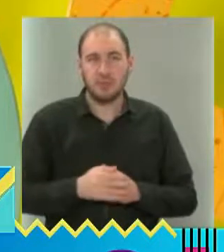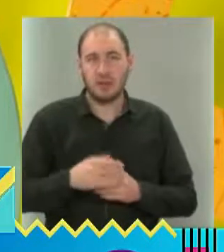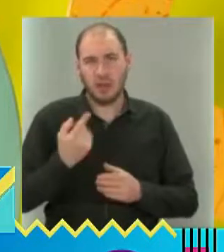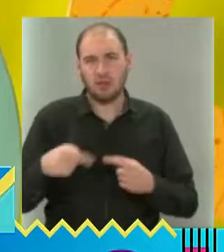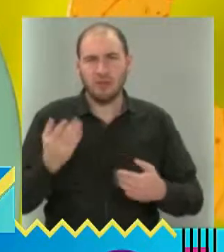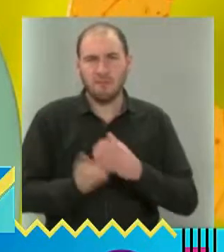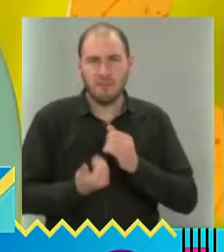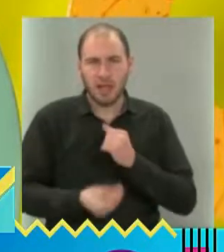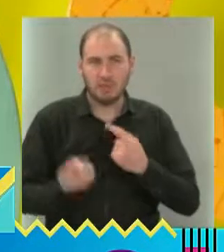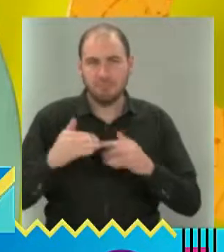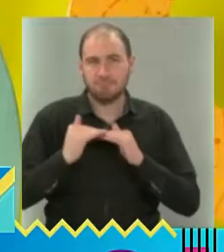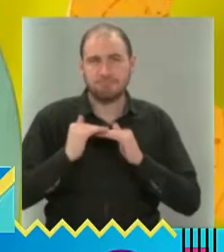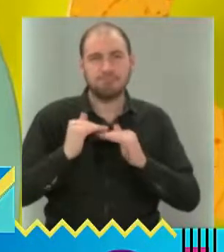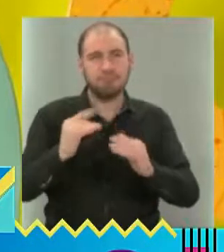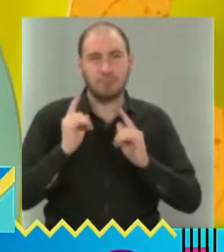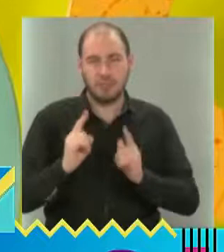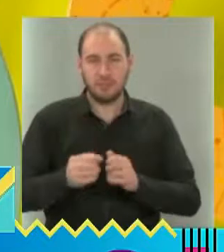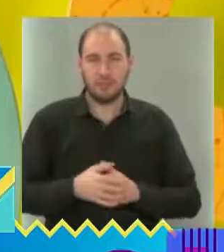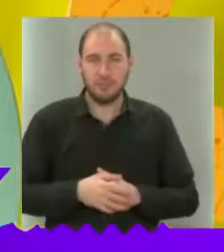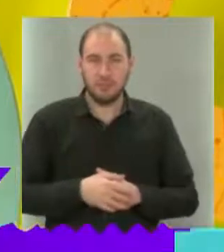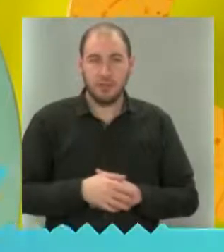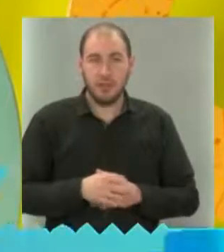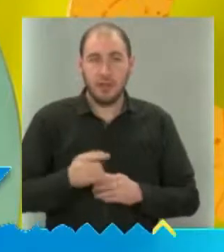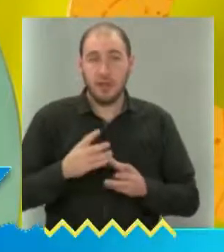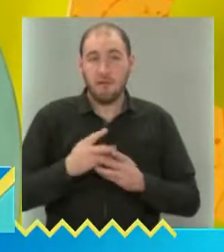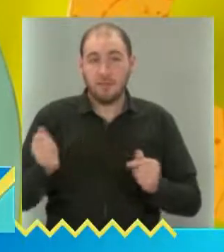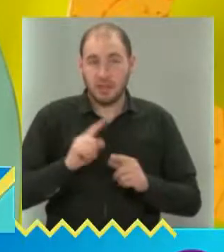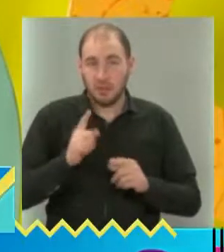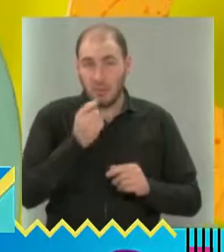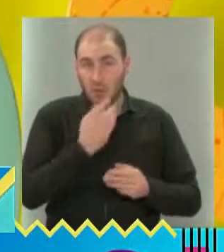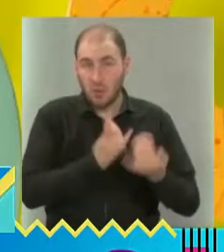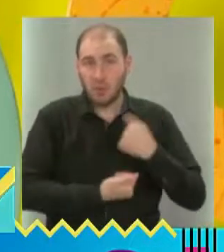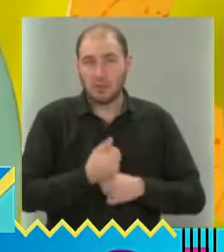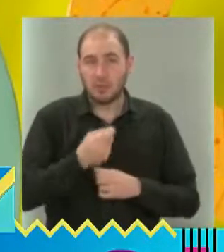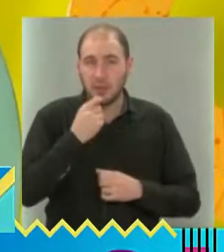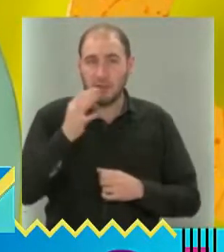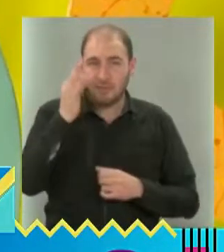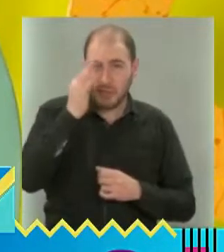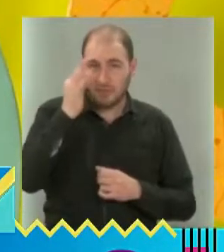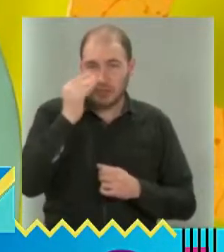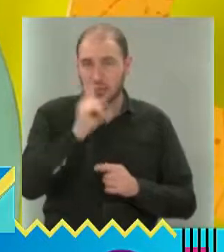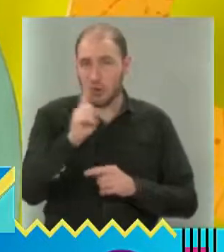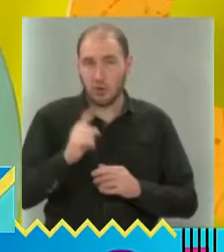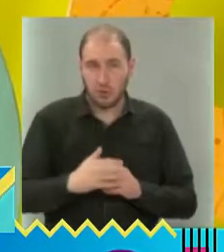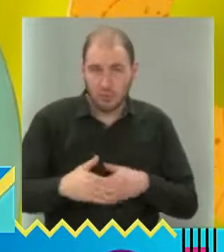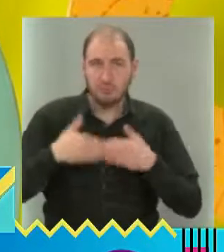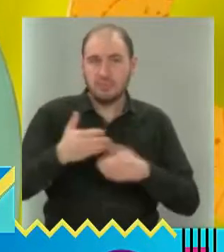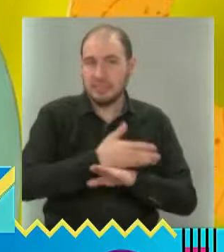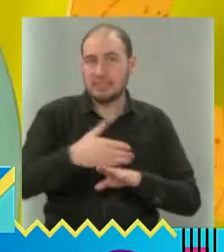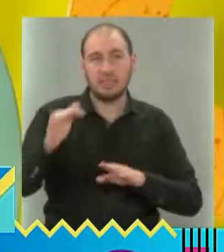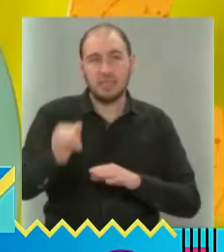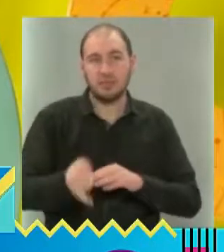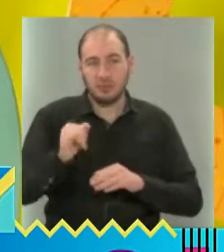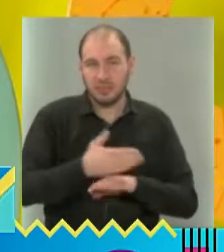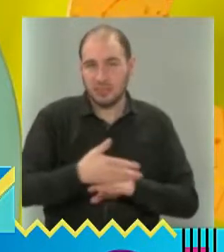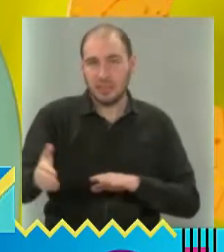falencias, digamos, hay que seguirlo sosteniendo. Y que no se termina, perdón, por ahí cuando decías en el 2020, no, justamente hay que darle continuidad, o sea, no es una